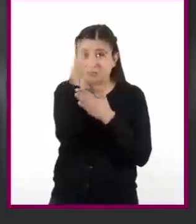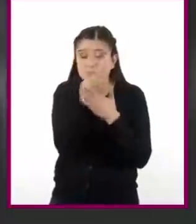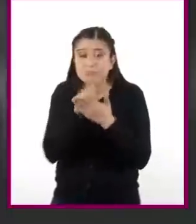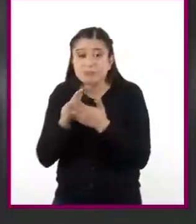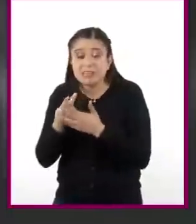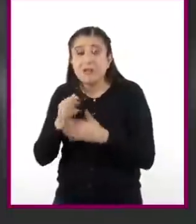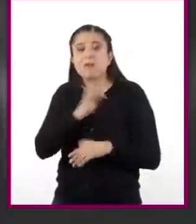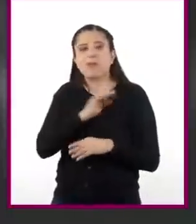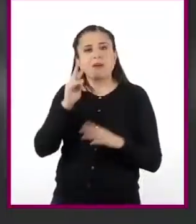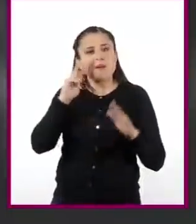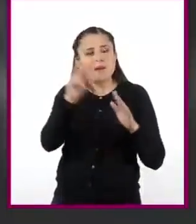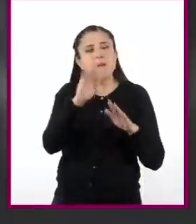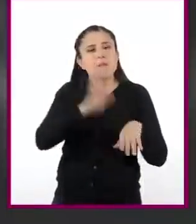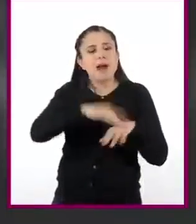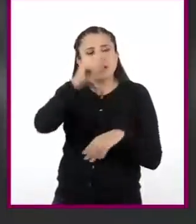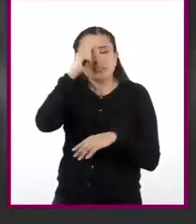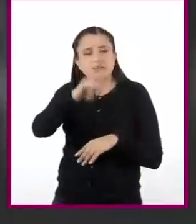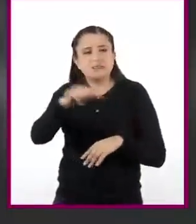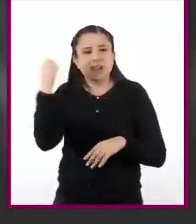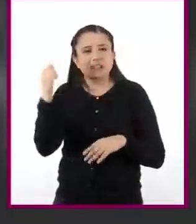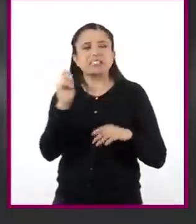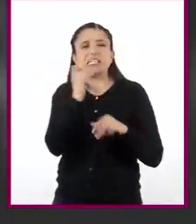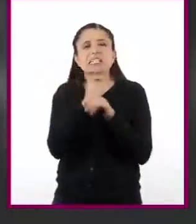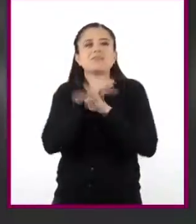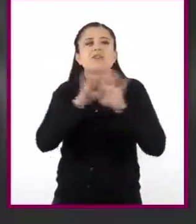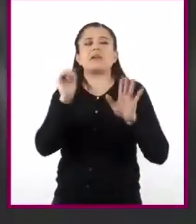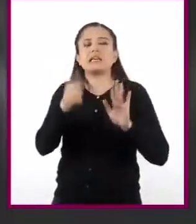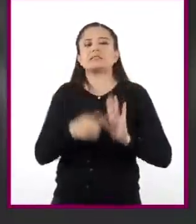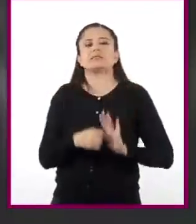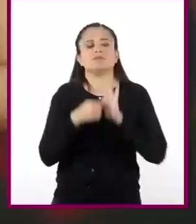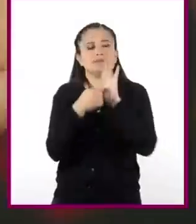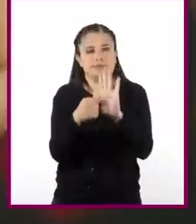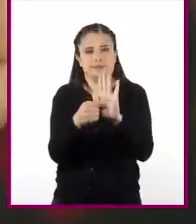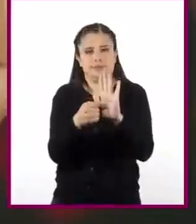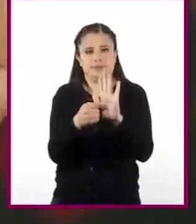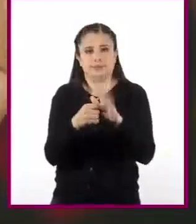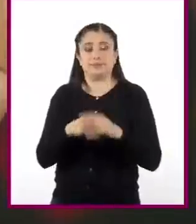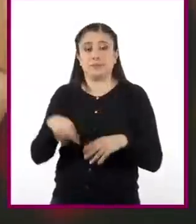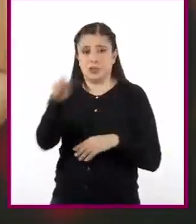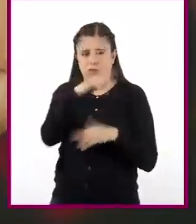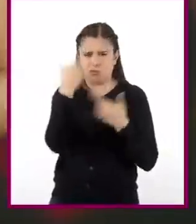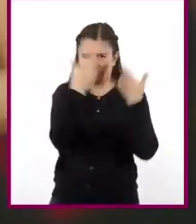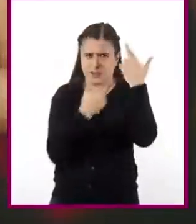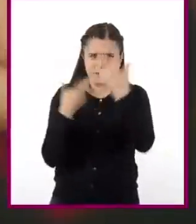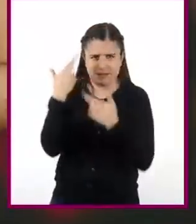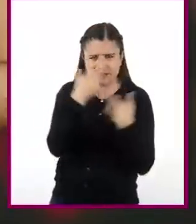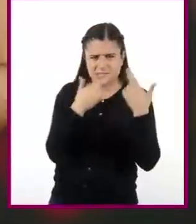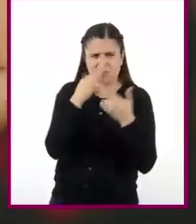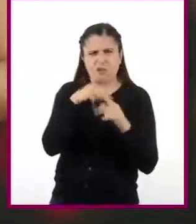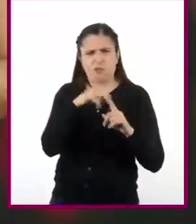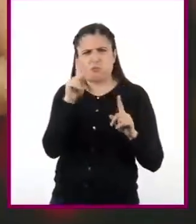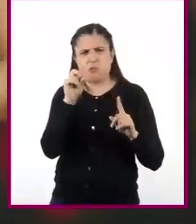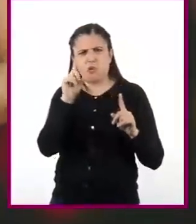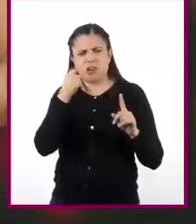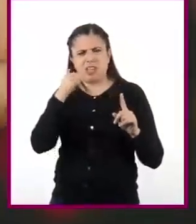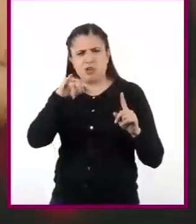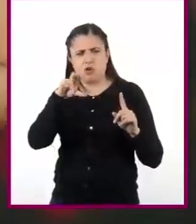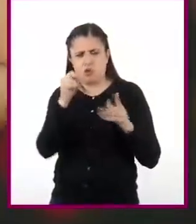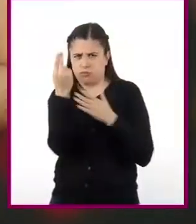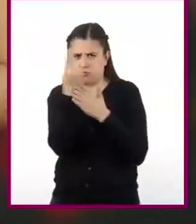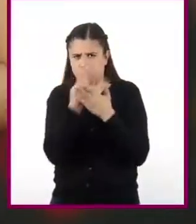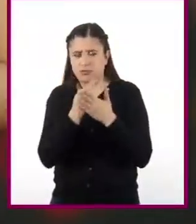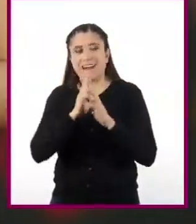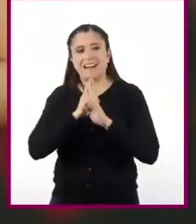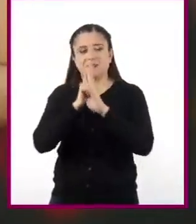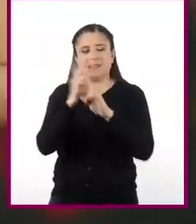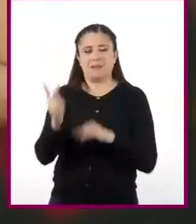podemos visualizar con mayor facilidad la información que nos presenta. Analicemos la información del polígono para responder las